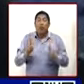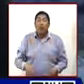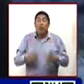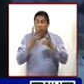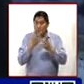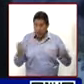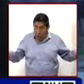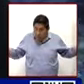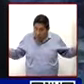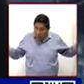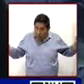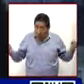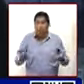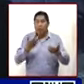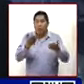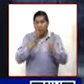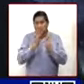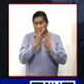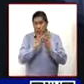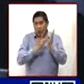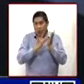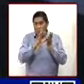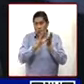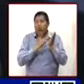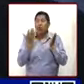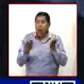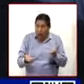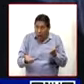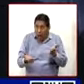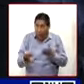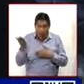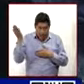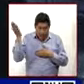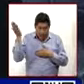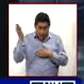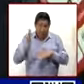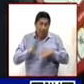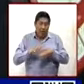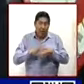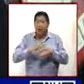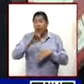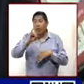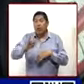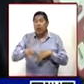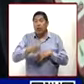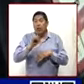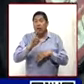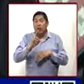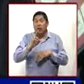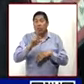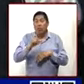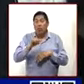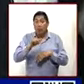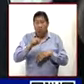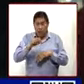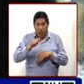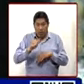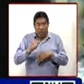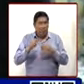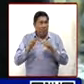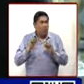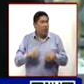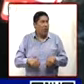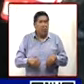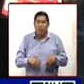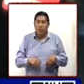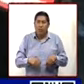desaparecidas la tiene al alcance de su mano en un teléfono celular a través de la Alerta Juliana? Ah, me parece muy bien, digamos. Eso no sabía que había una. Pues sé muy